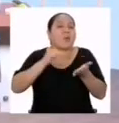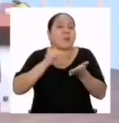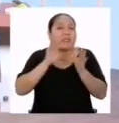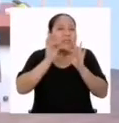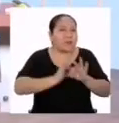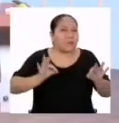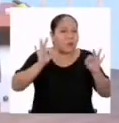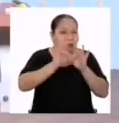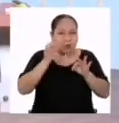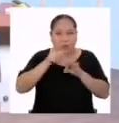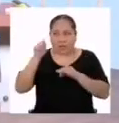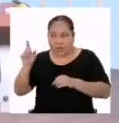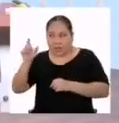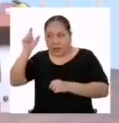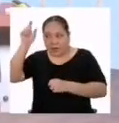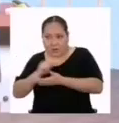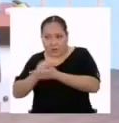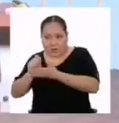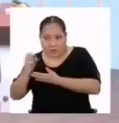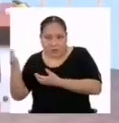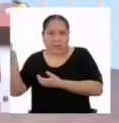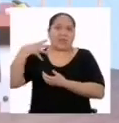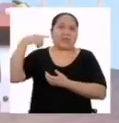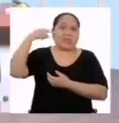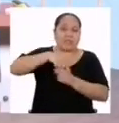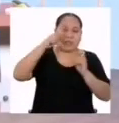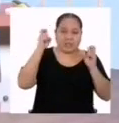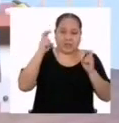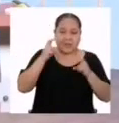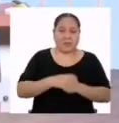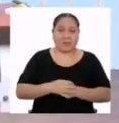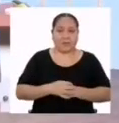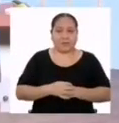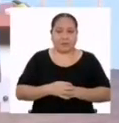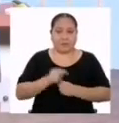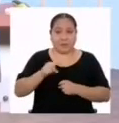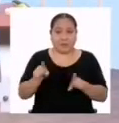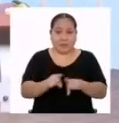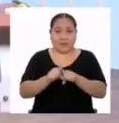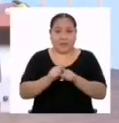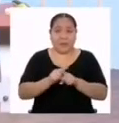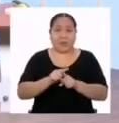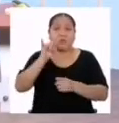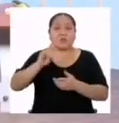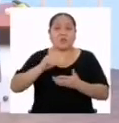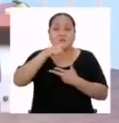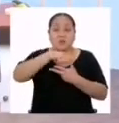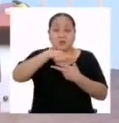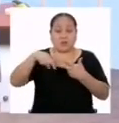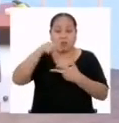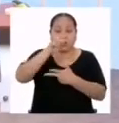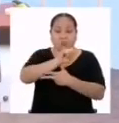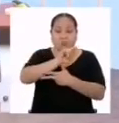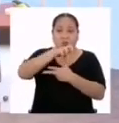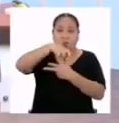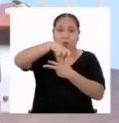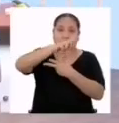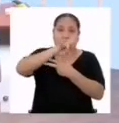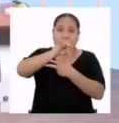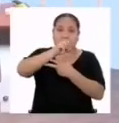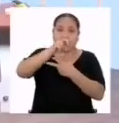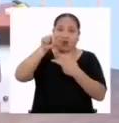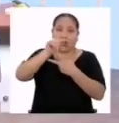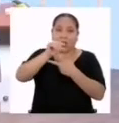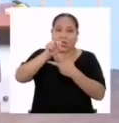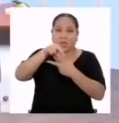autor me está diciendo sobre el tema? Fueron útiles también 3 macroreglas, la supresión, la de generalización y